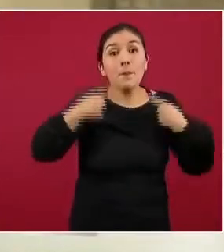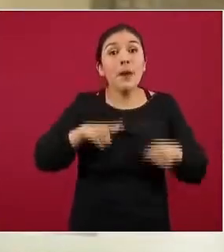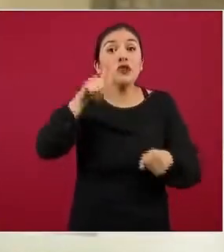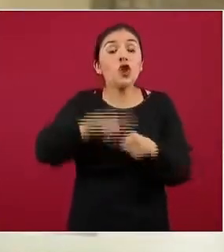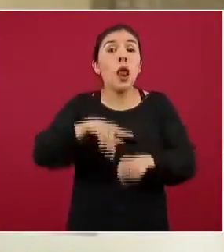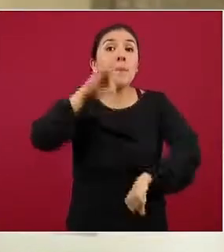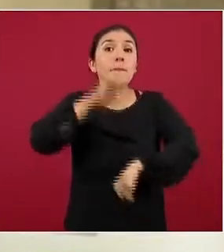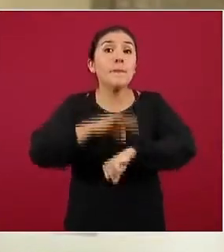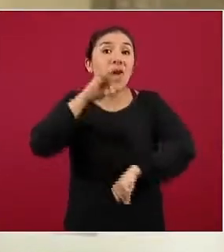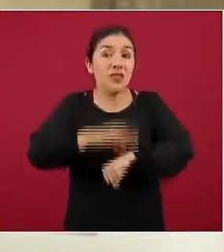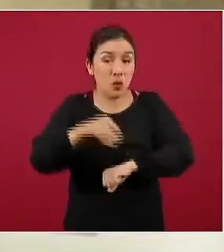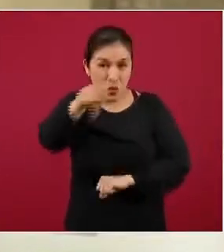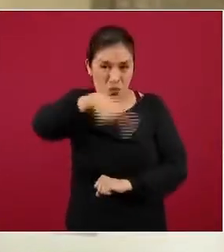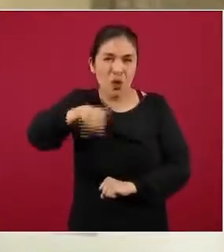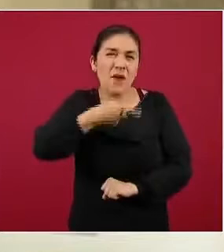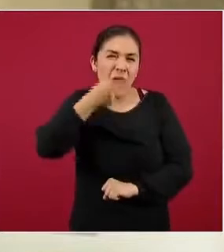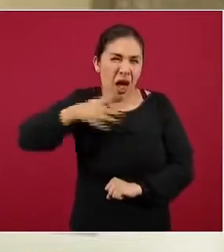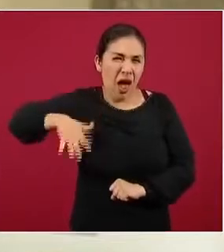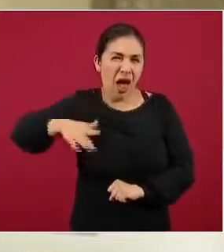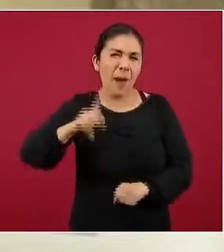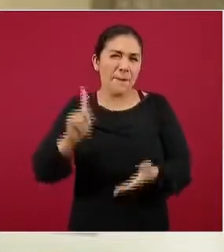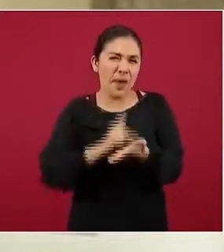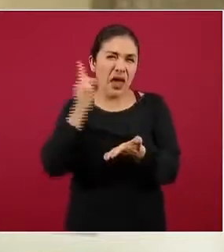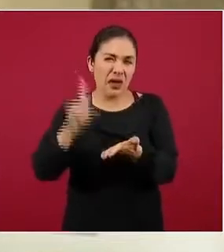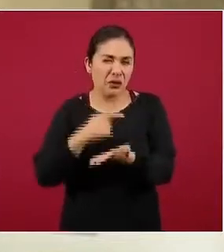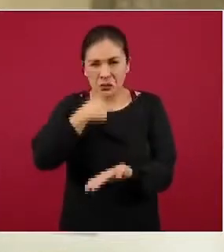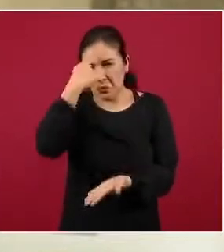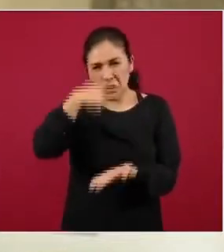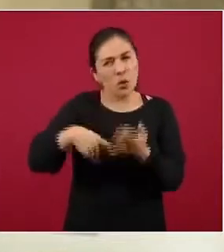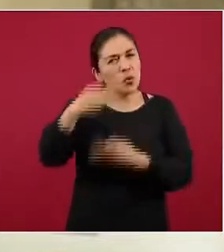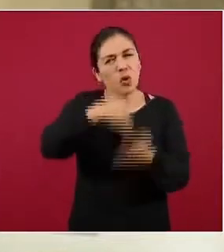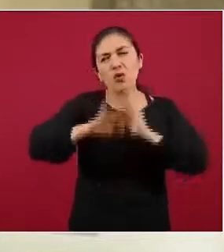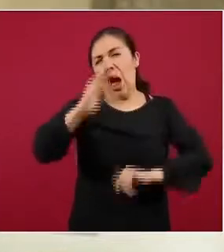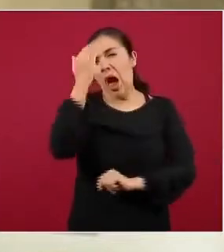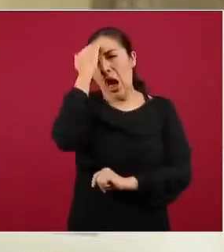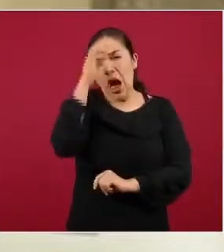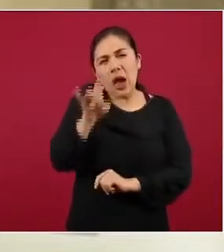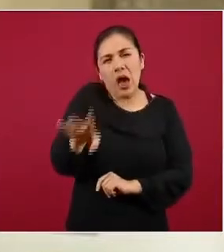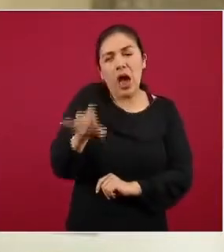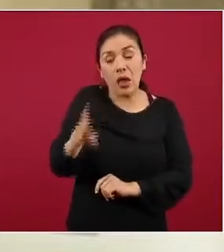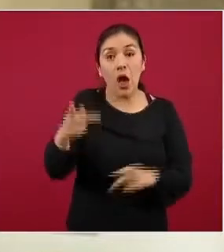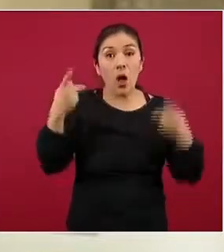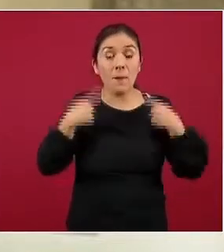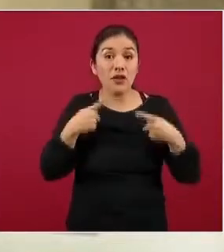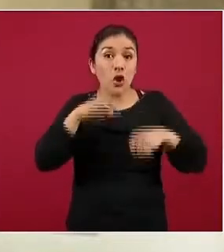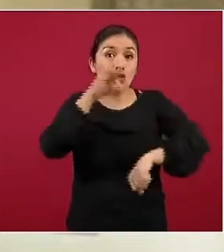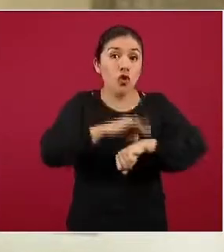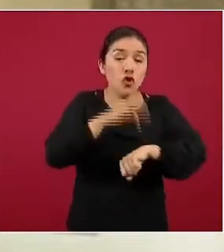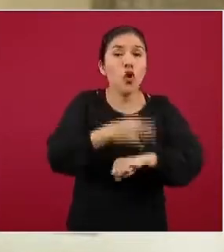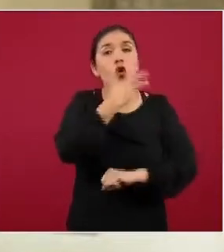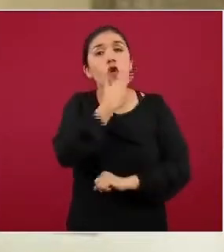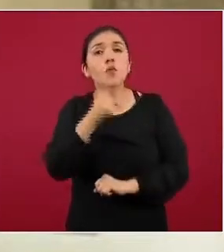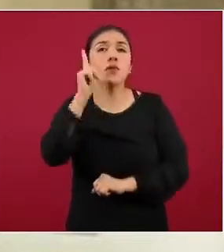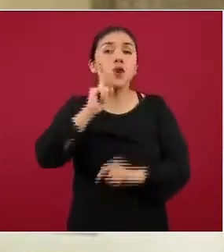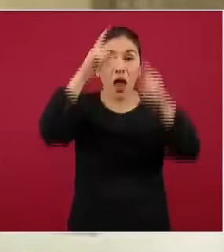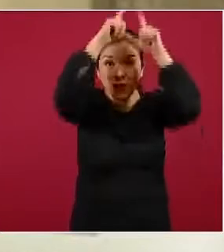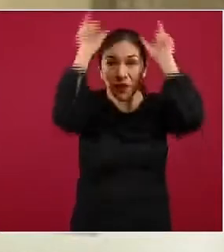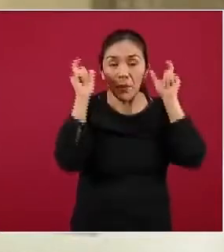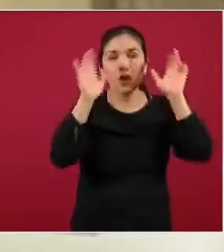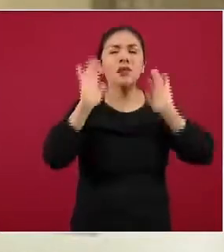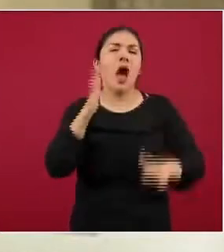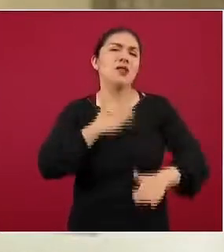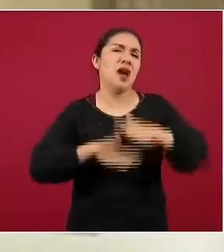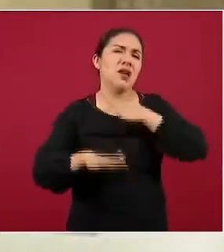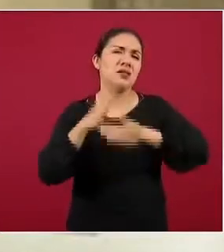personal médico, que como ustedes lo han dicho y yo creo que todos ya lo sabemos, los médicos, médicas, enfermeros, enfermeras están